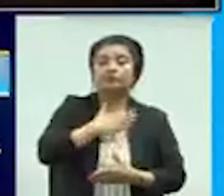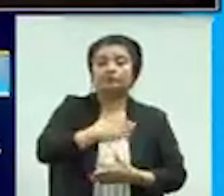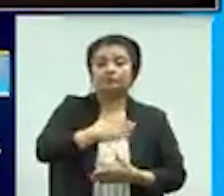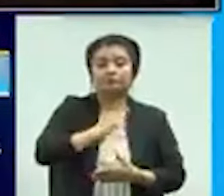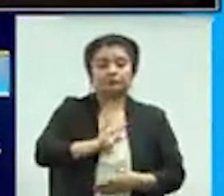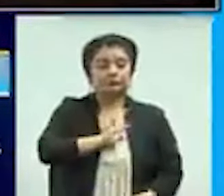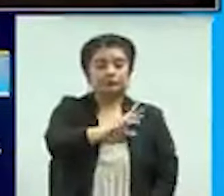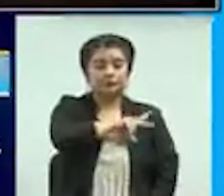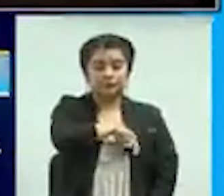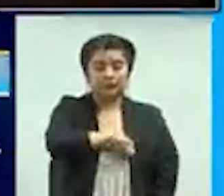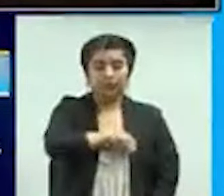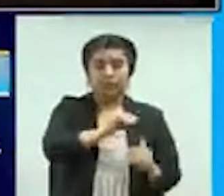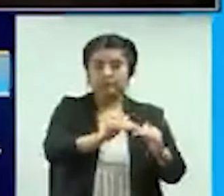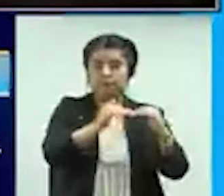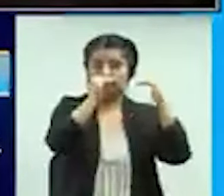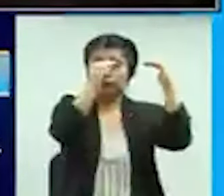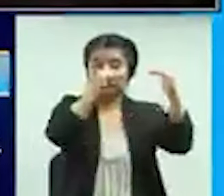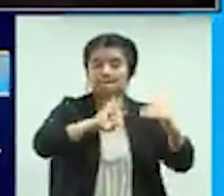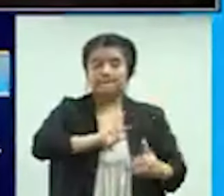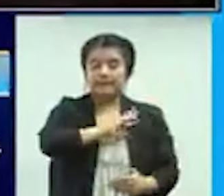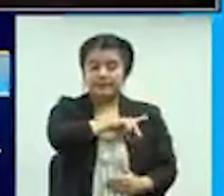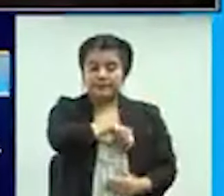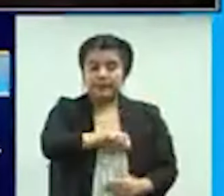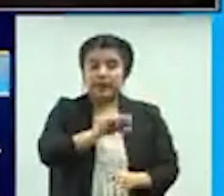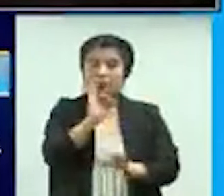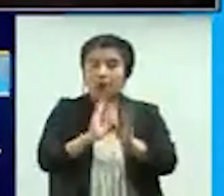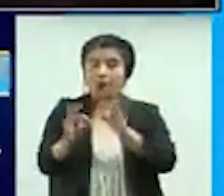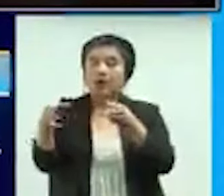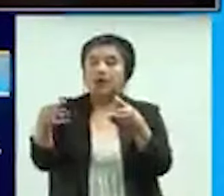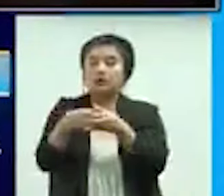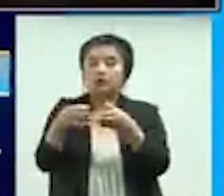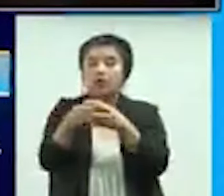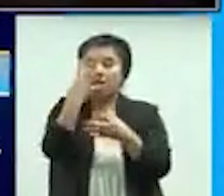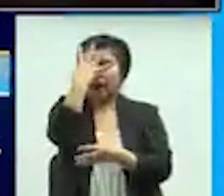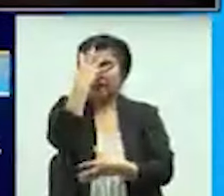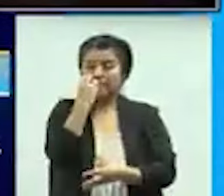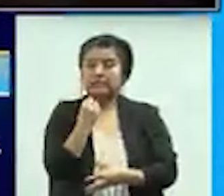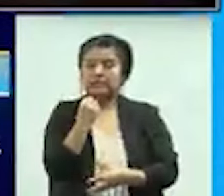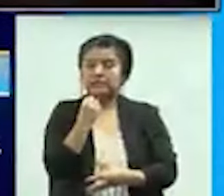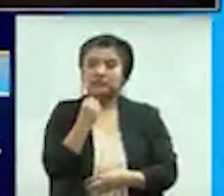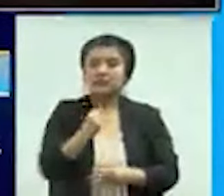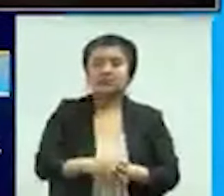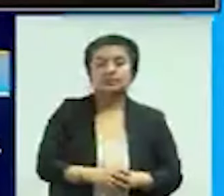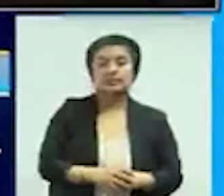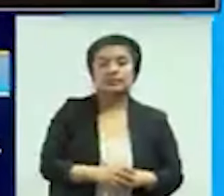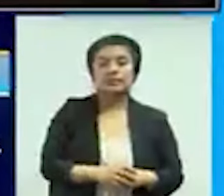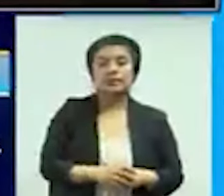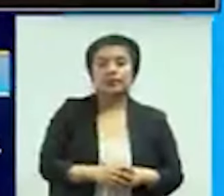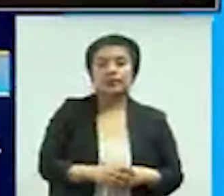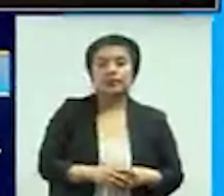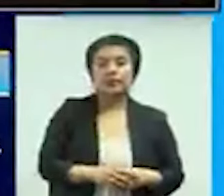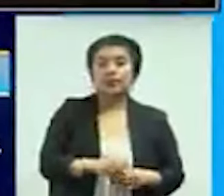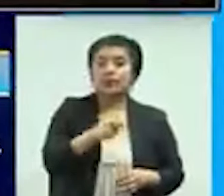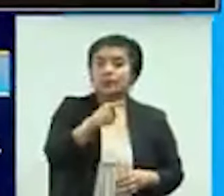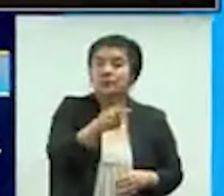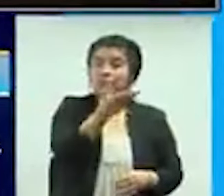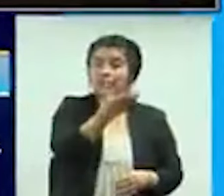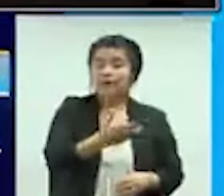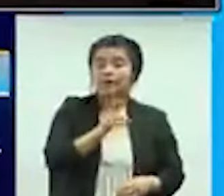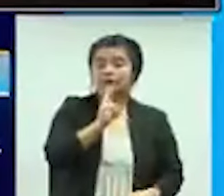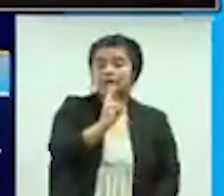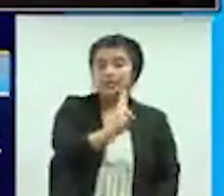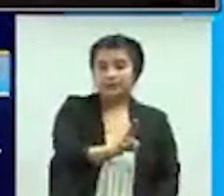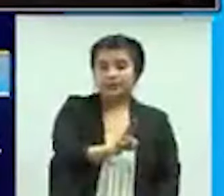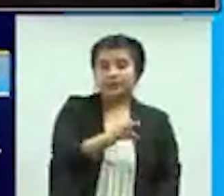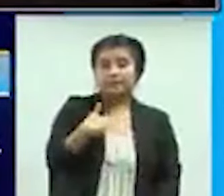Palestina? ¿A la autoridad palestina o a la organización terrorista Hamas? Tiene la palabra el señor ministro